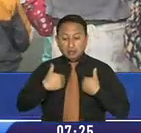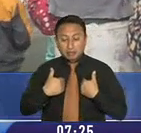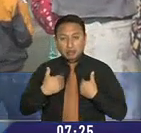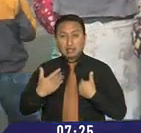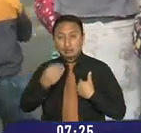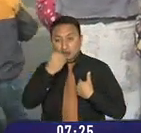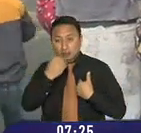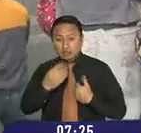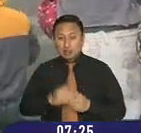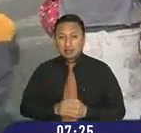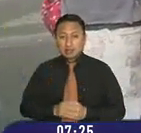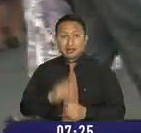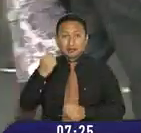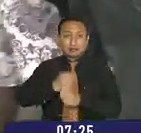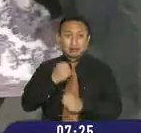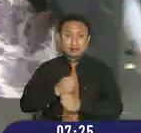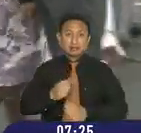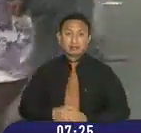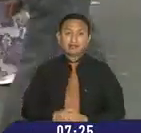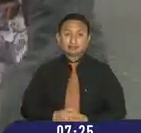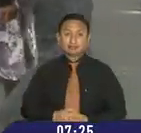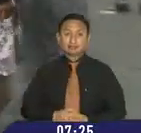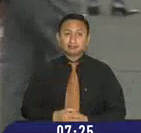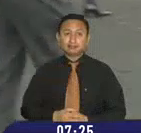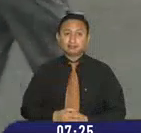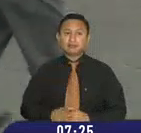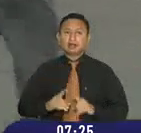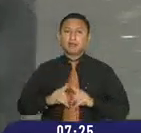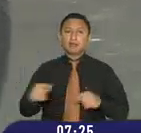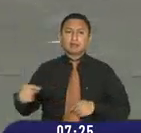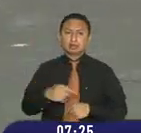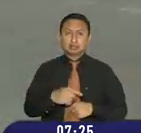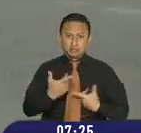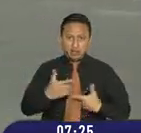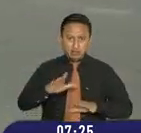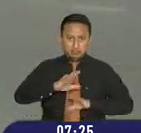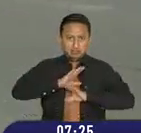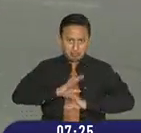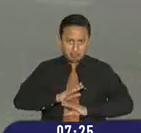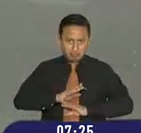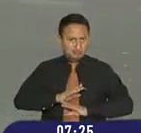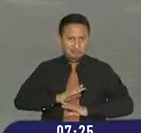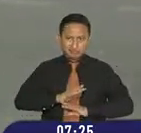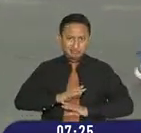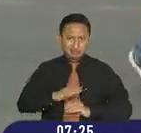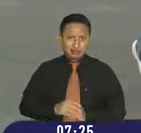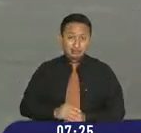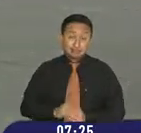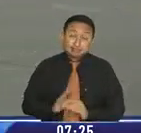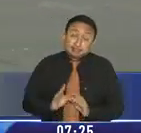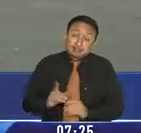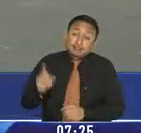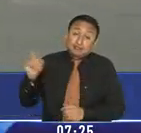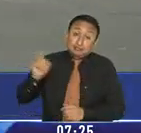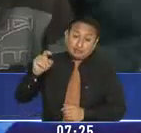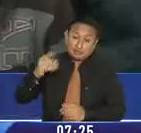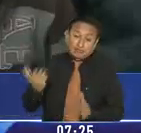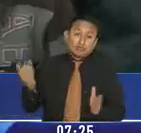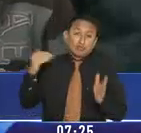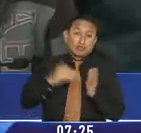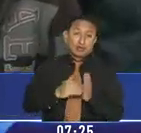toda la comida, a trabajar. Sin embargo, que no se sienten del todo conformes, dijeron, y que en caso de ser preciso,